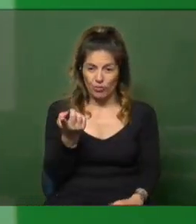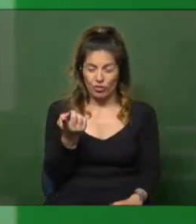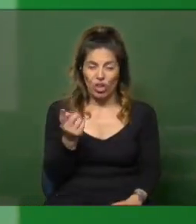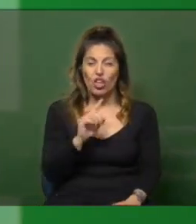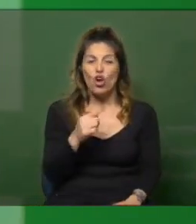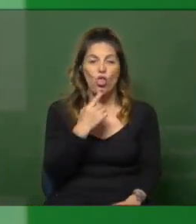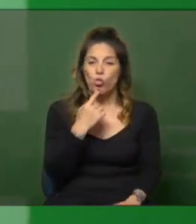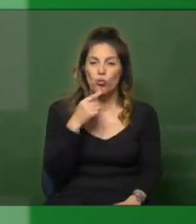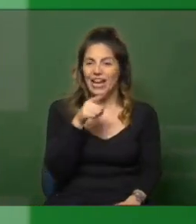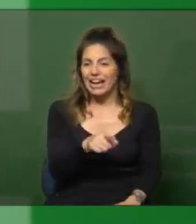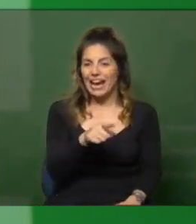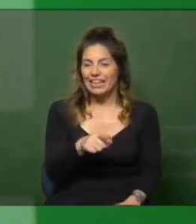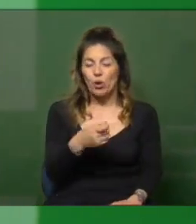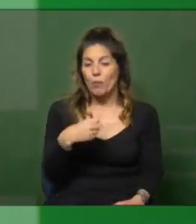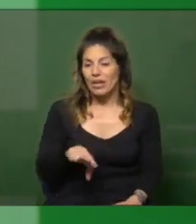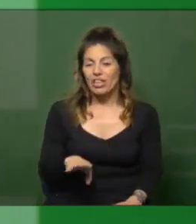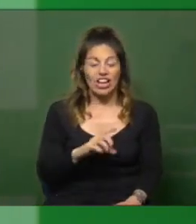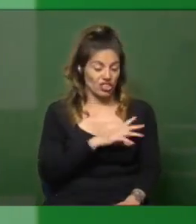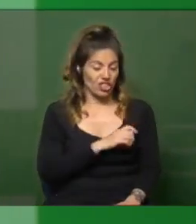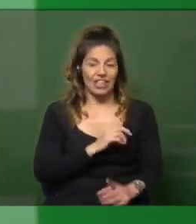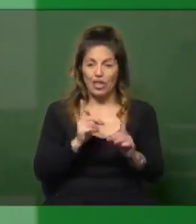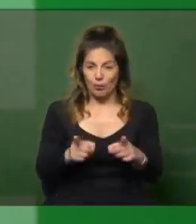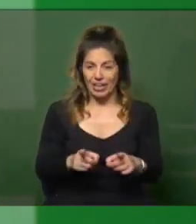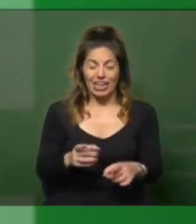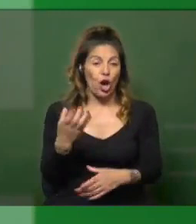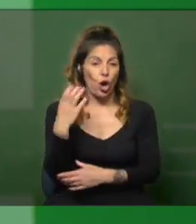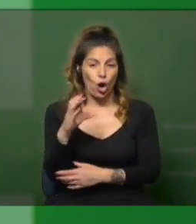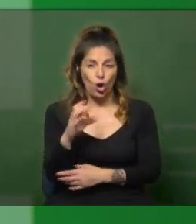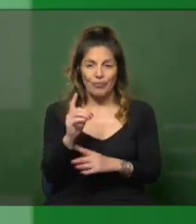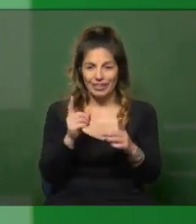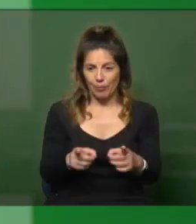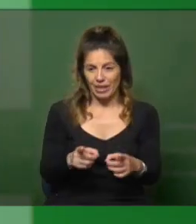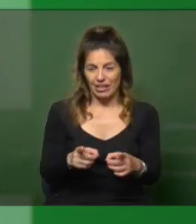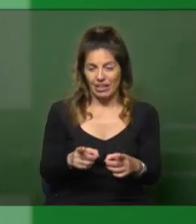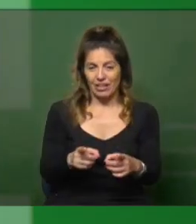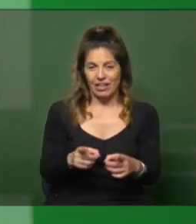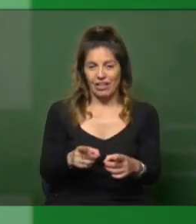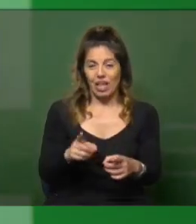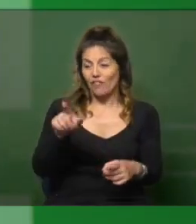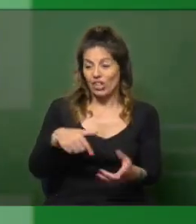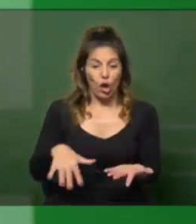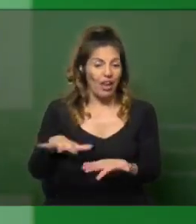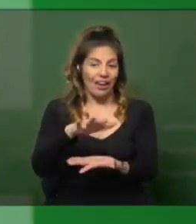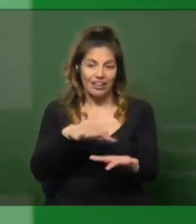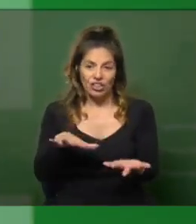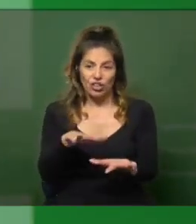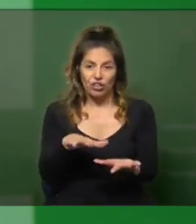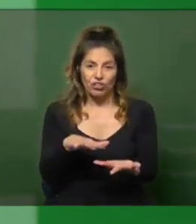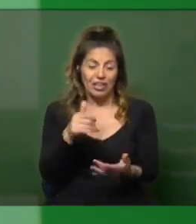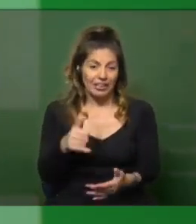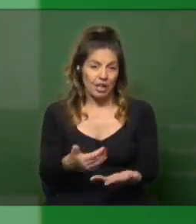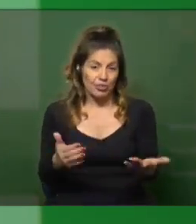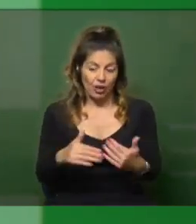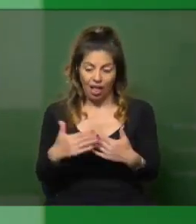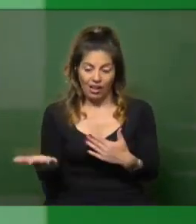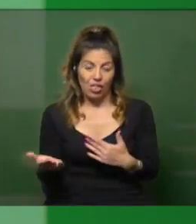tengo duda que ahí hay un gran Derrotado pasó en Chile también Sí vino a la región y y la tenemos ahora al